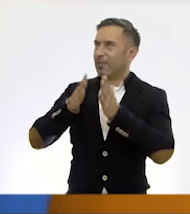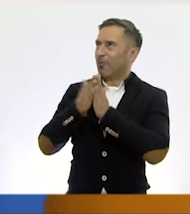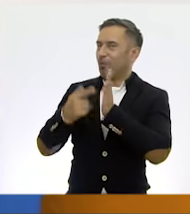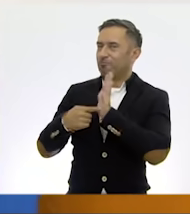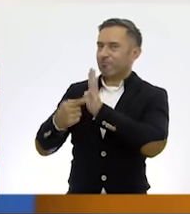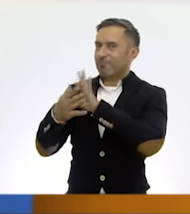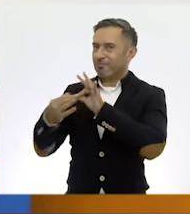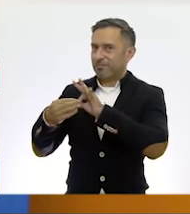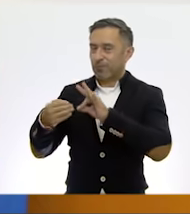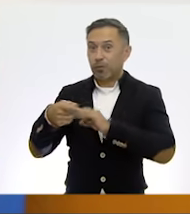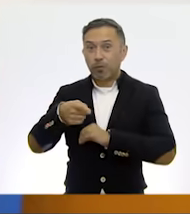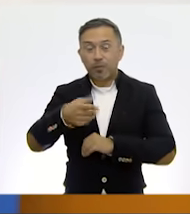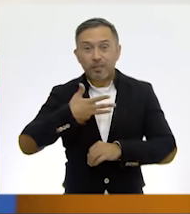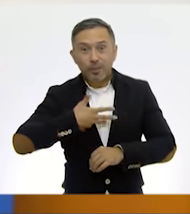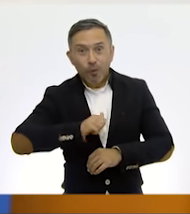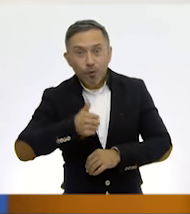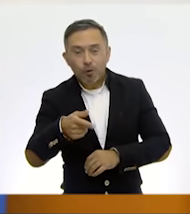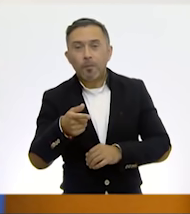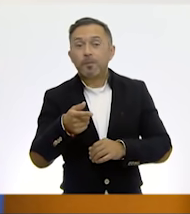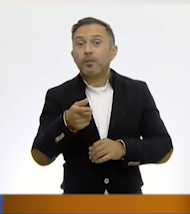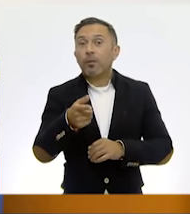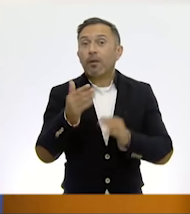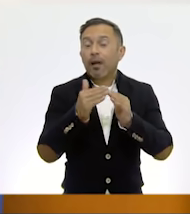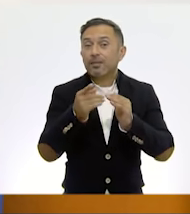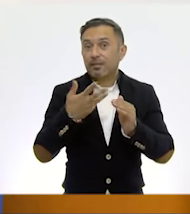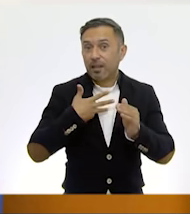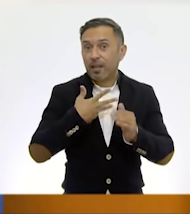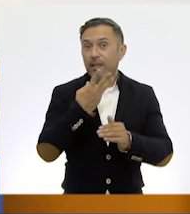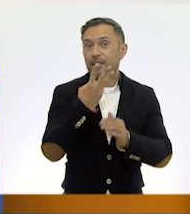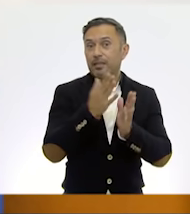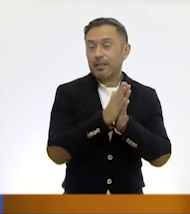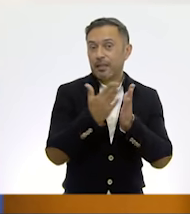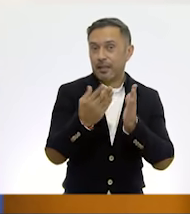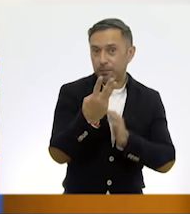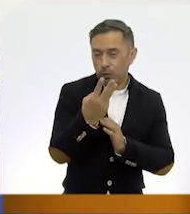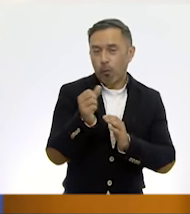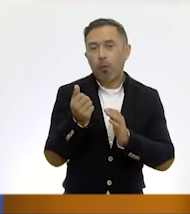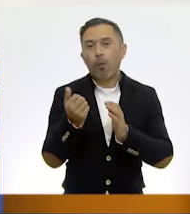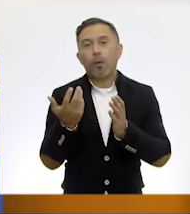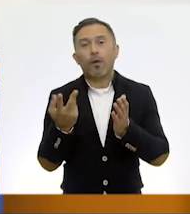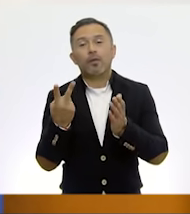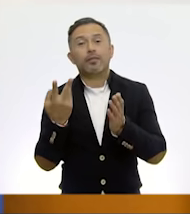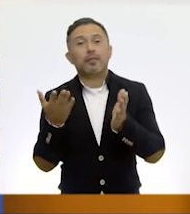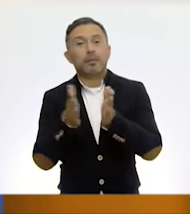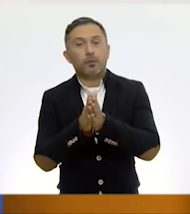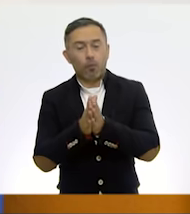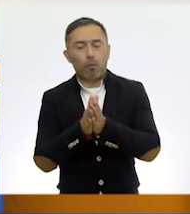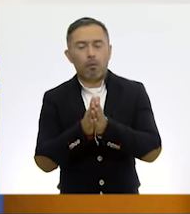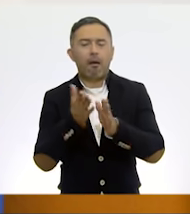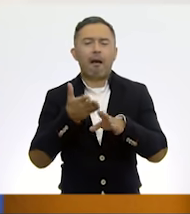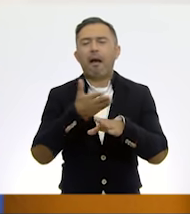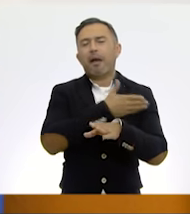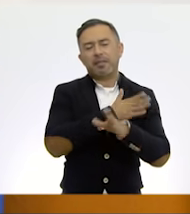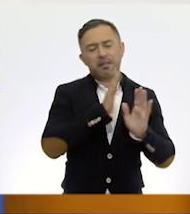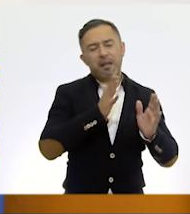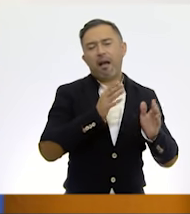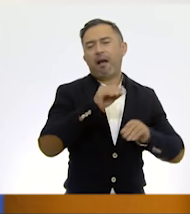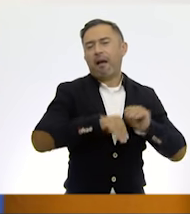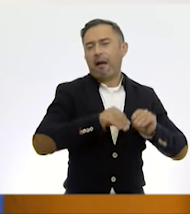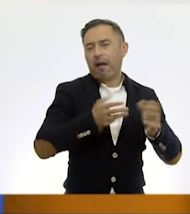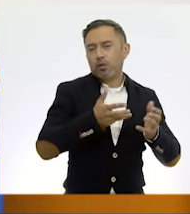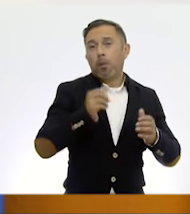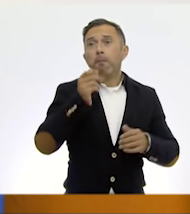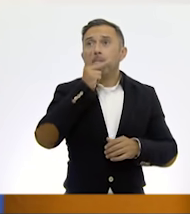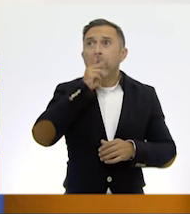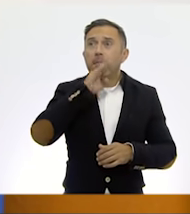de hacer lo mismo. Si tienes crípticos o dípticos en casa, a los que hayas hecho con anterioridad o que tus papás tengan, busca